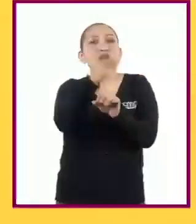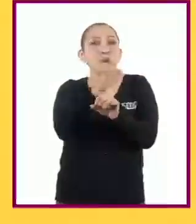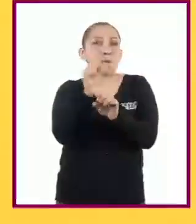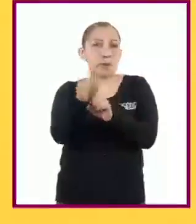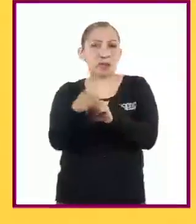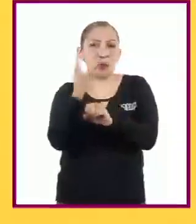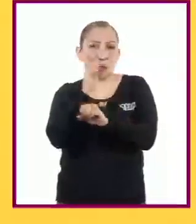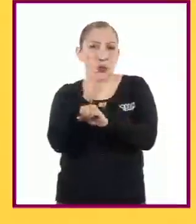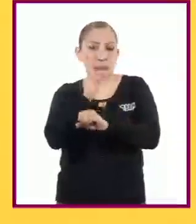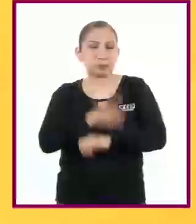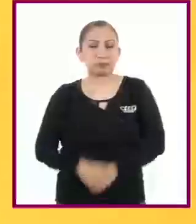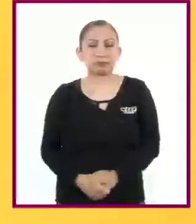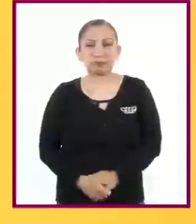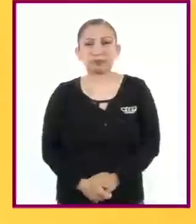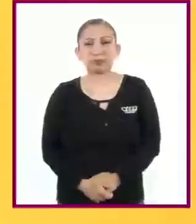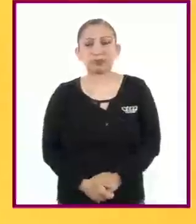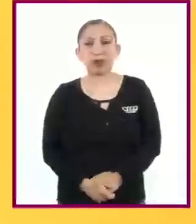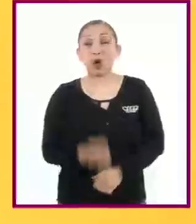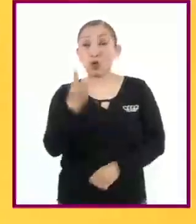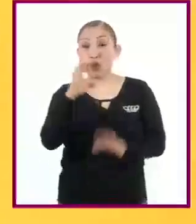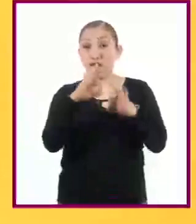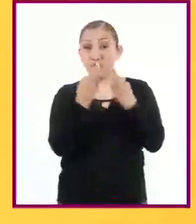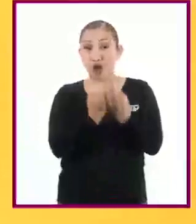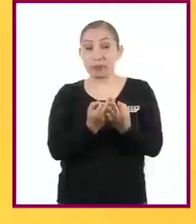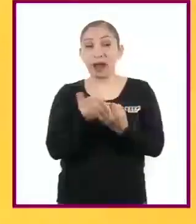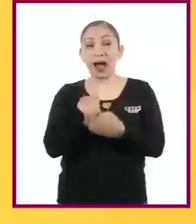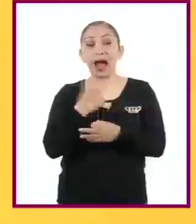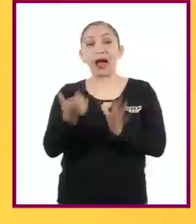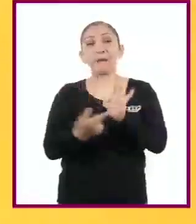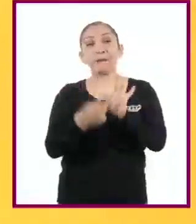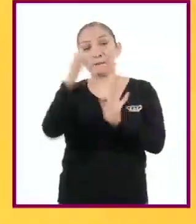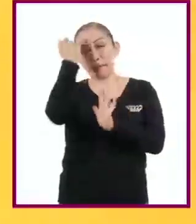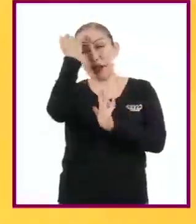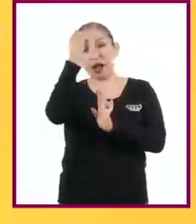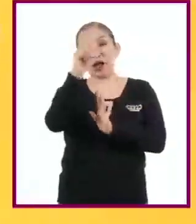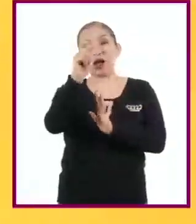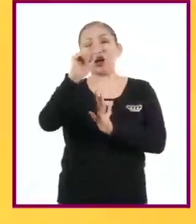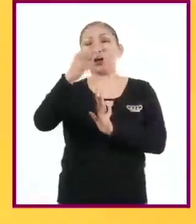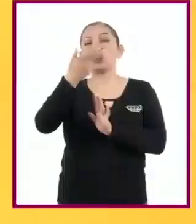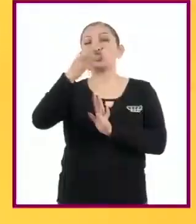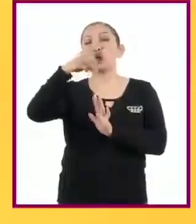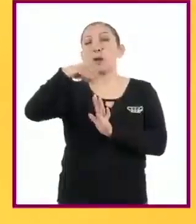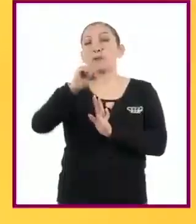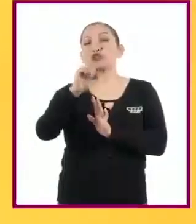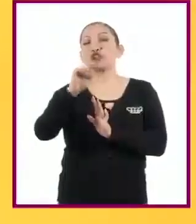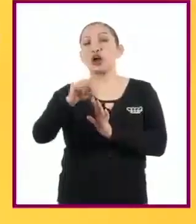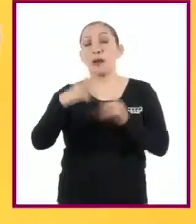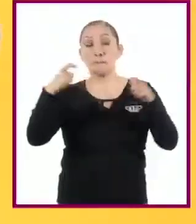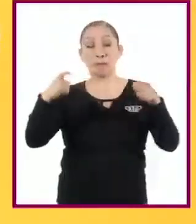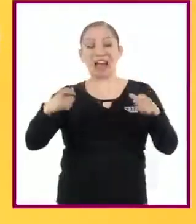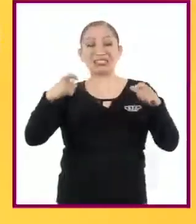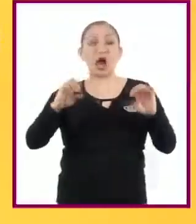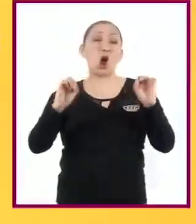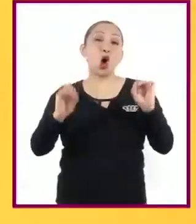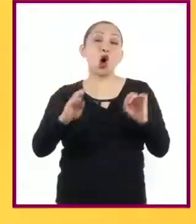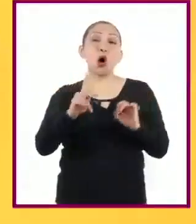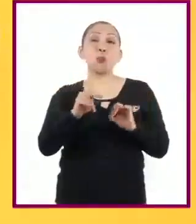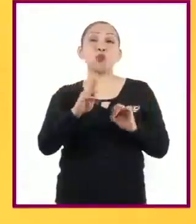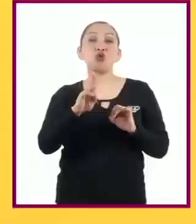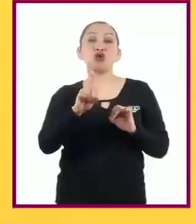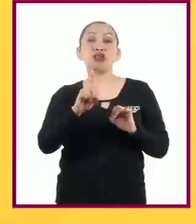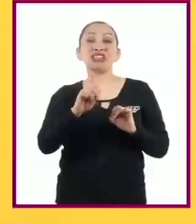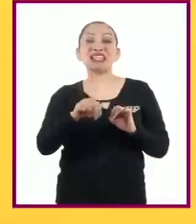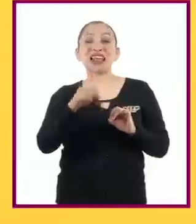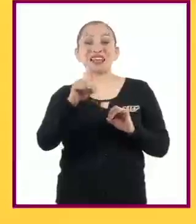que experimentaron. Un modelo fue el que propuso Thomson, llamado pastel o pudín de